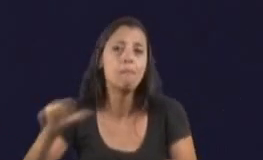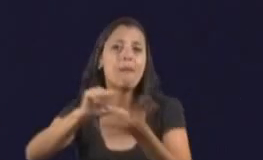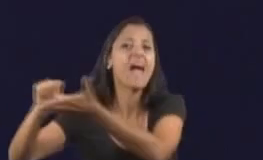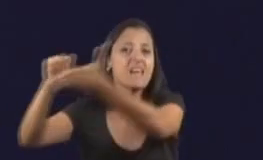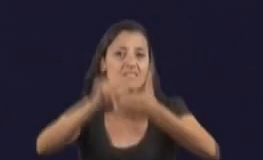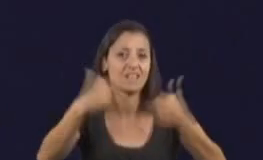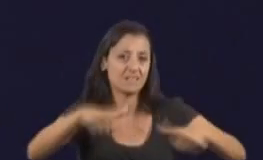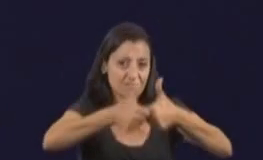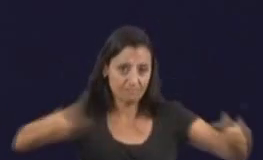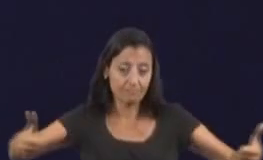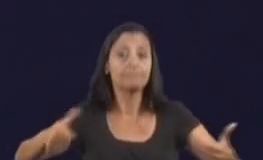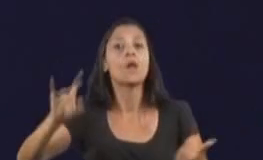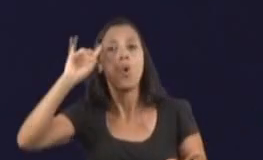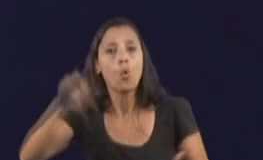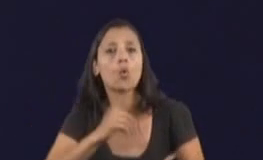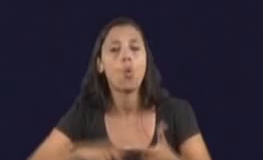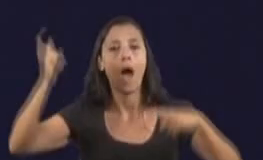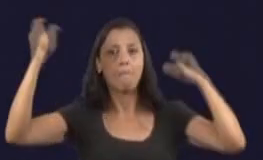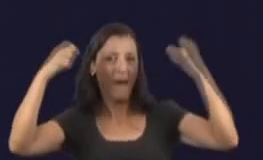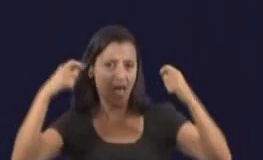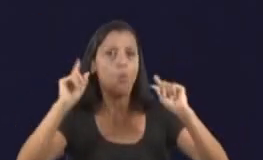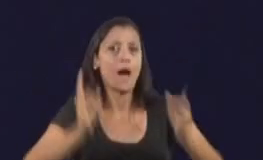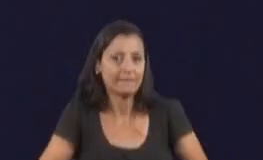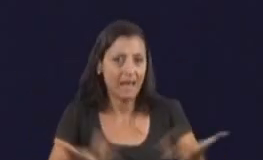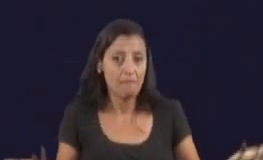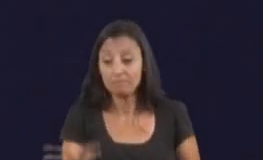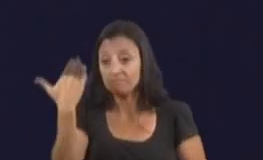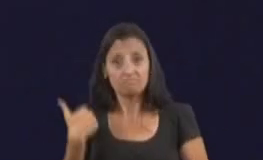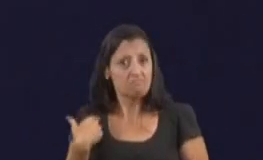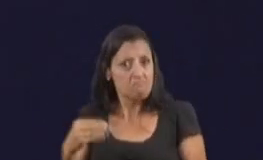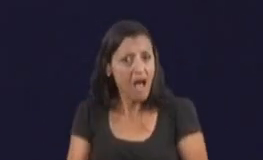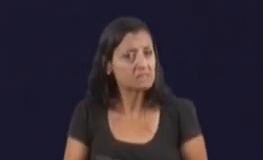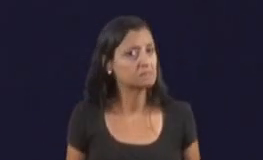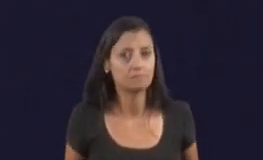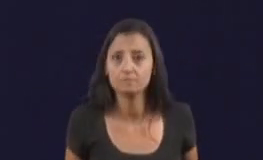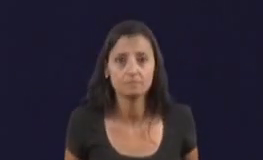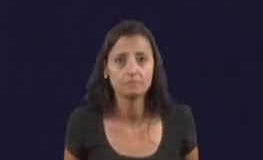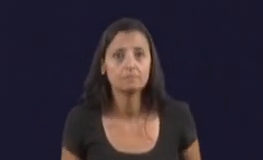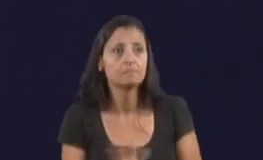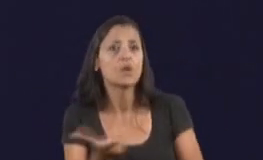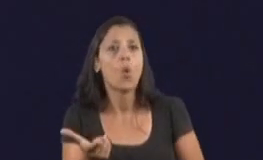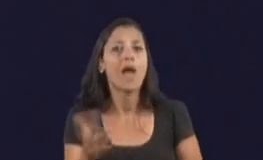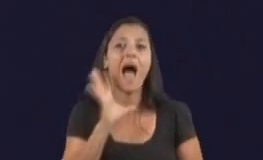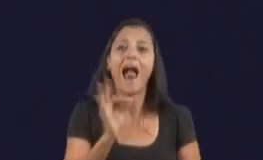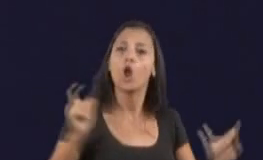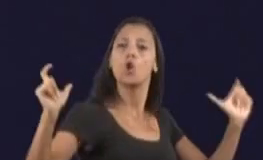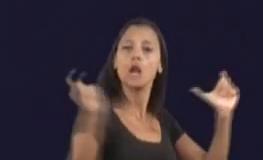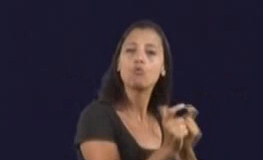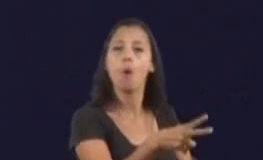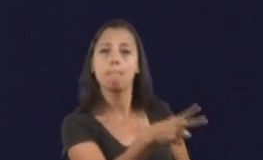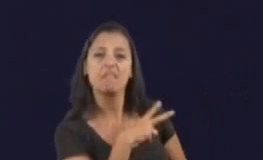países, tanto de Uruguay como de Paraguay, y no hubo más que eso, prácticamente no hubo más diálogo que ese.